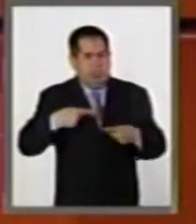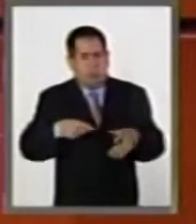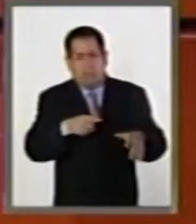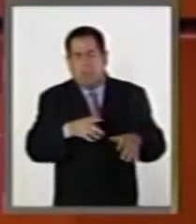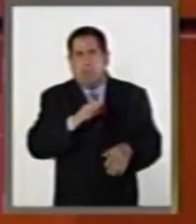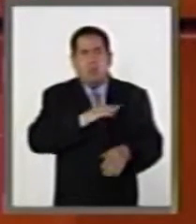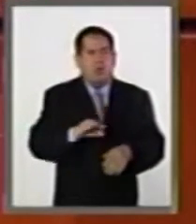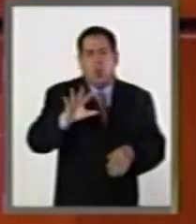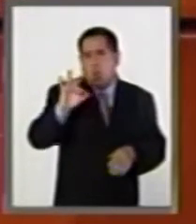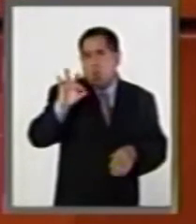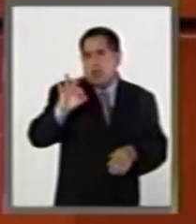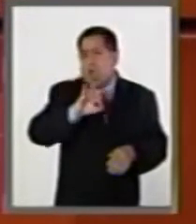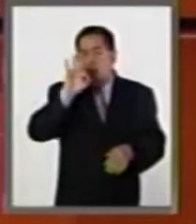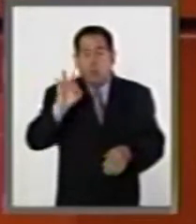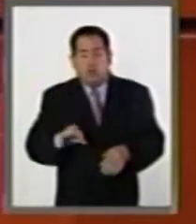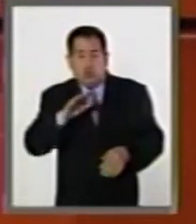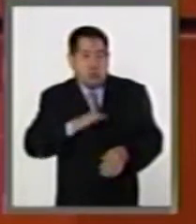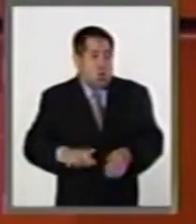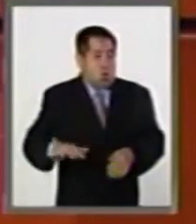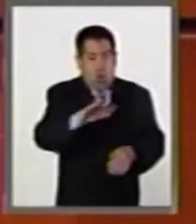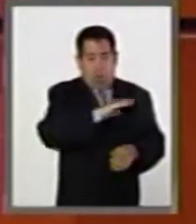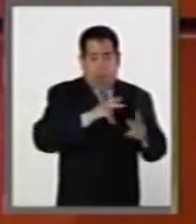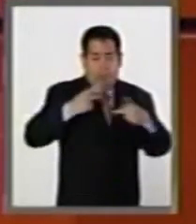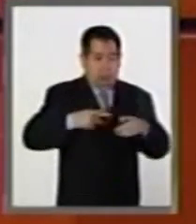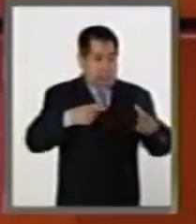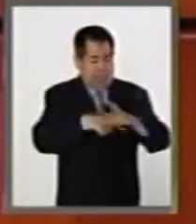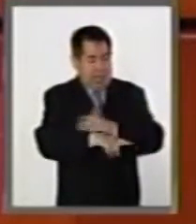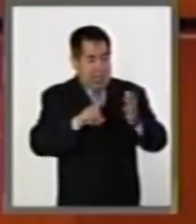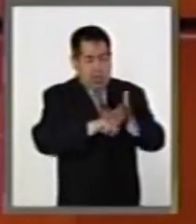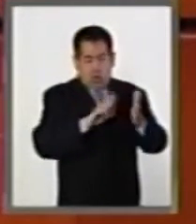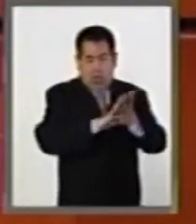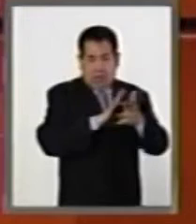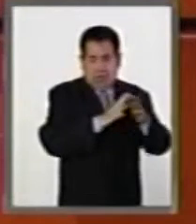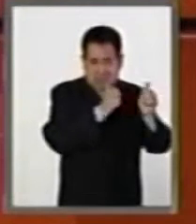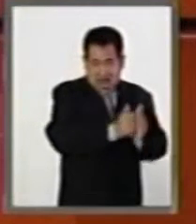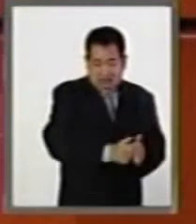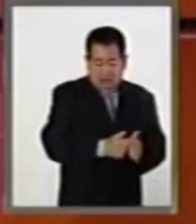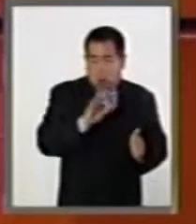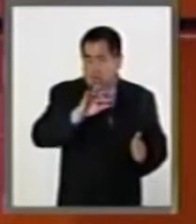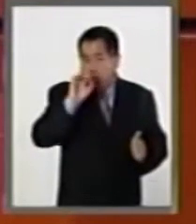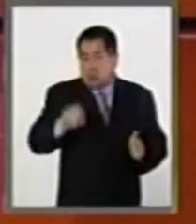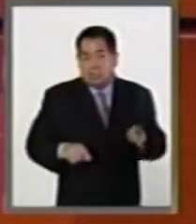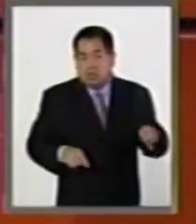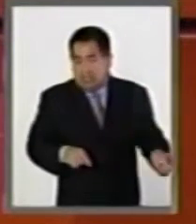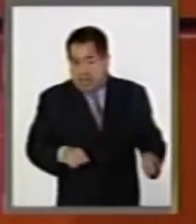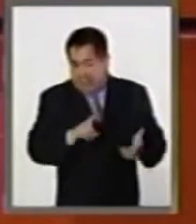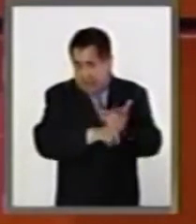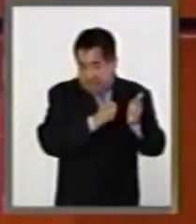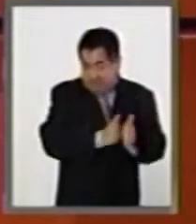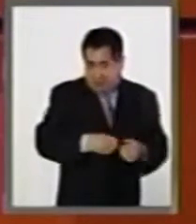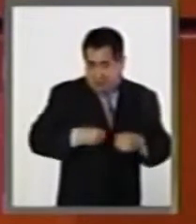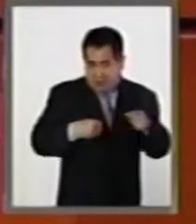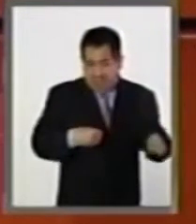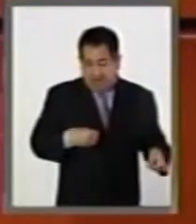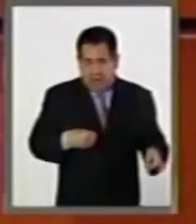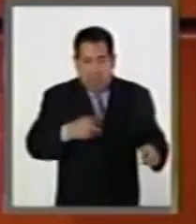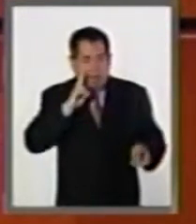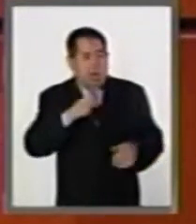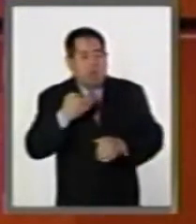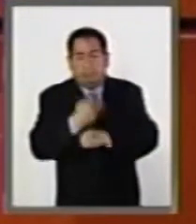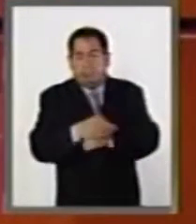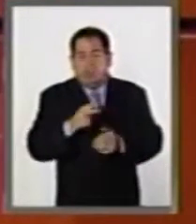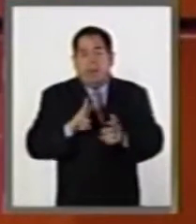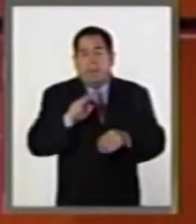casi el 40% total de la población penitenciaria, que se encuentran privadas de su libertad en calidad de